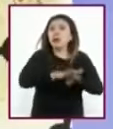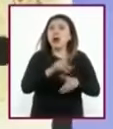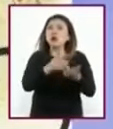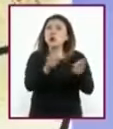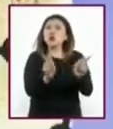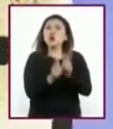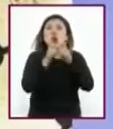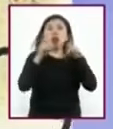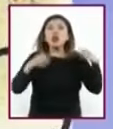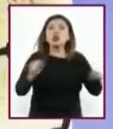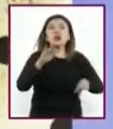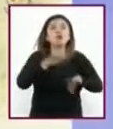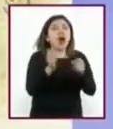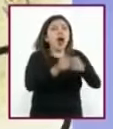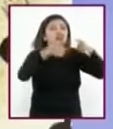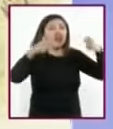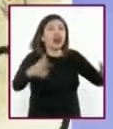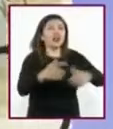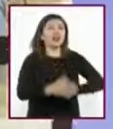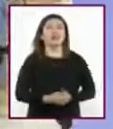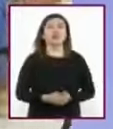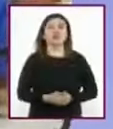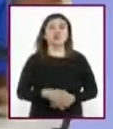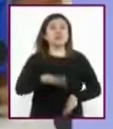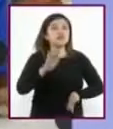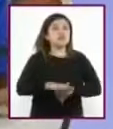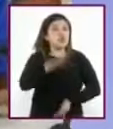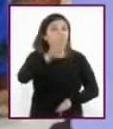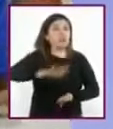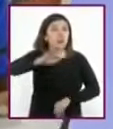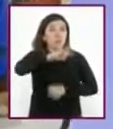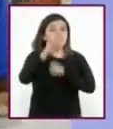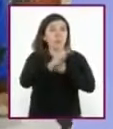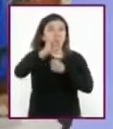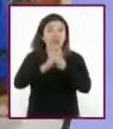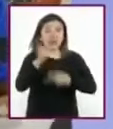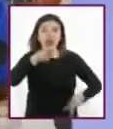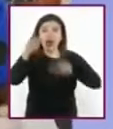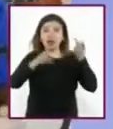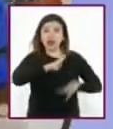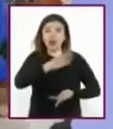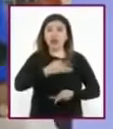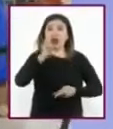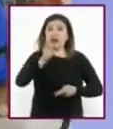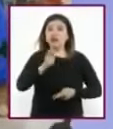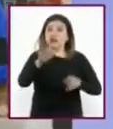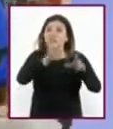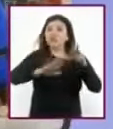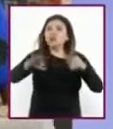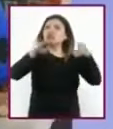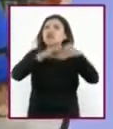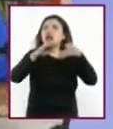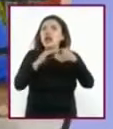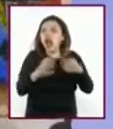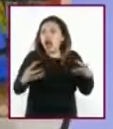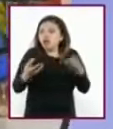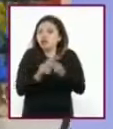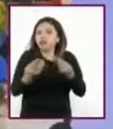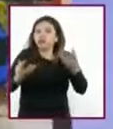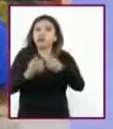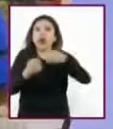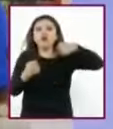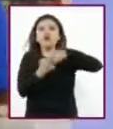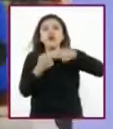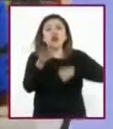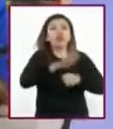lingüístico minoritario más numeroso. La mayor parte de los países hispanohablantes ocupa territorios contiguos, constituyendo así una de